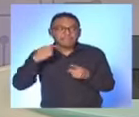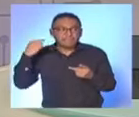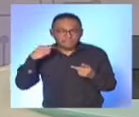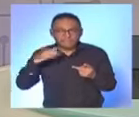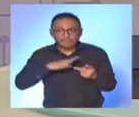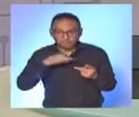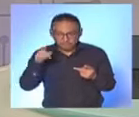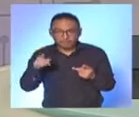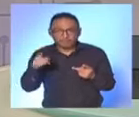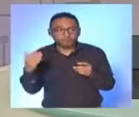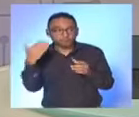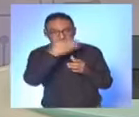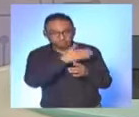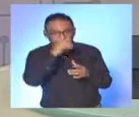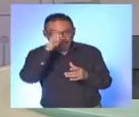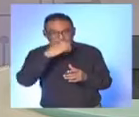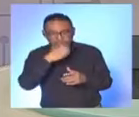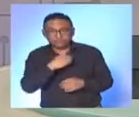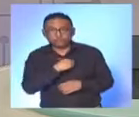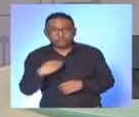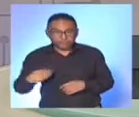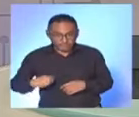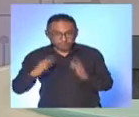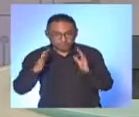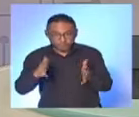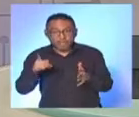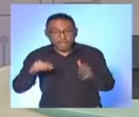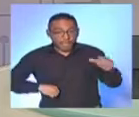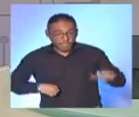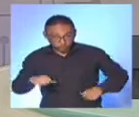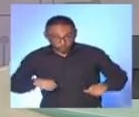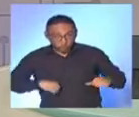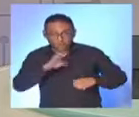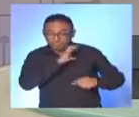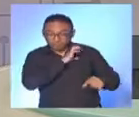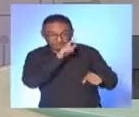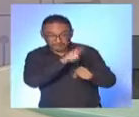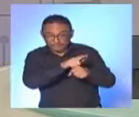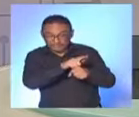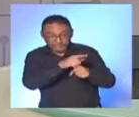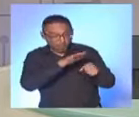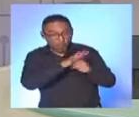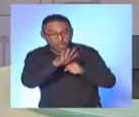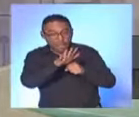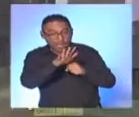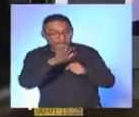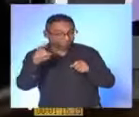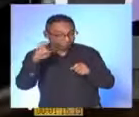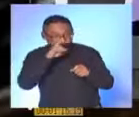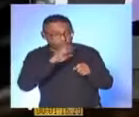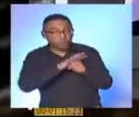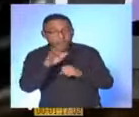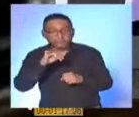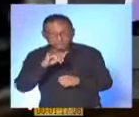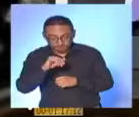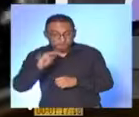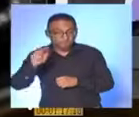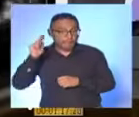estuvo en el puerto, en el municipio, ¿hay acciones específicas en este municipio? Sí, el día martes sesionamos